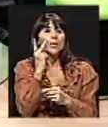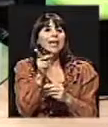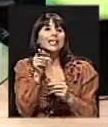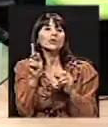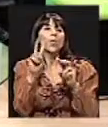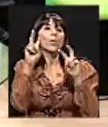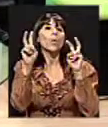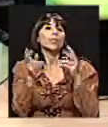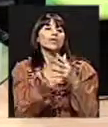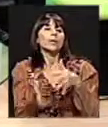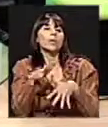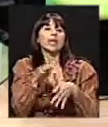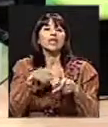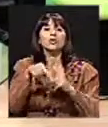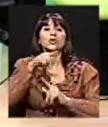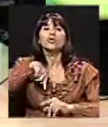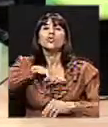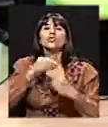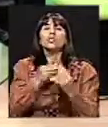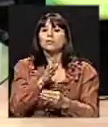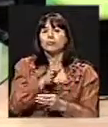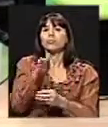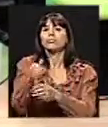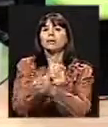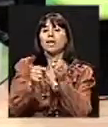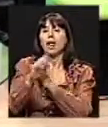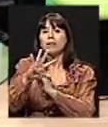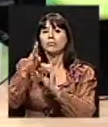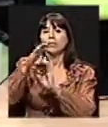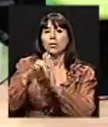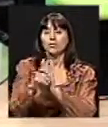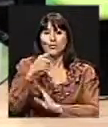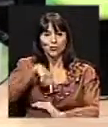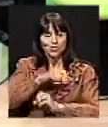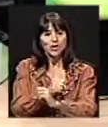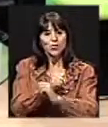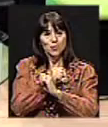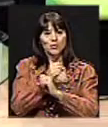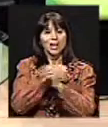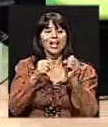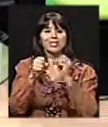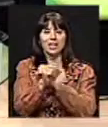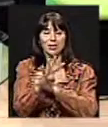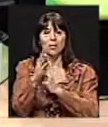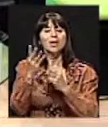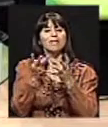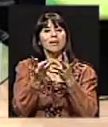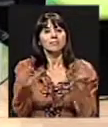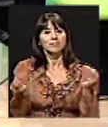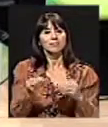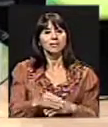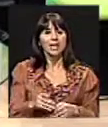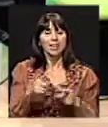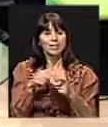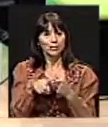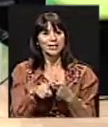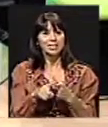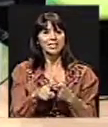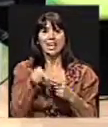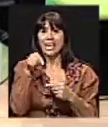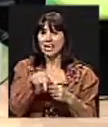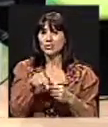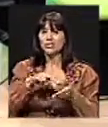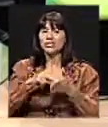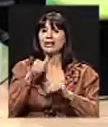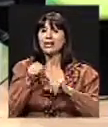bueno, recurrimos a la sala constitucional y estamos prácticamente seguros de que la sala va a enmendar la plana. Entonces, esto es una